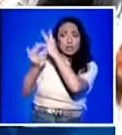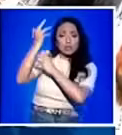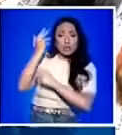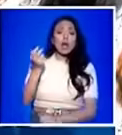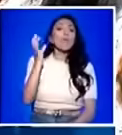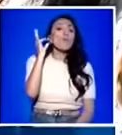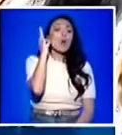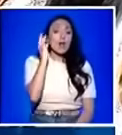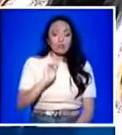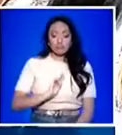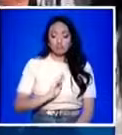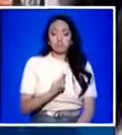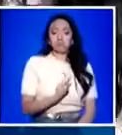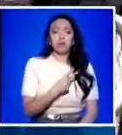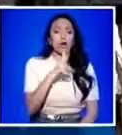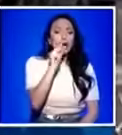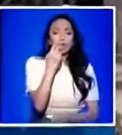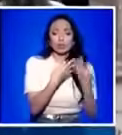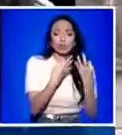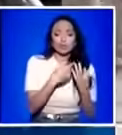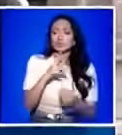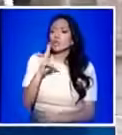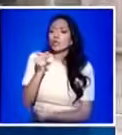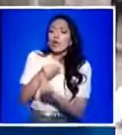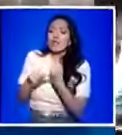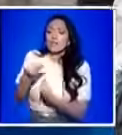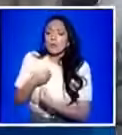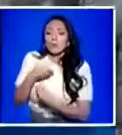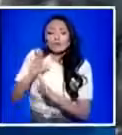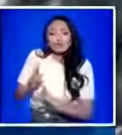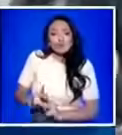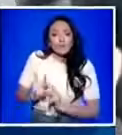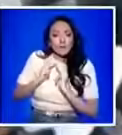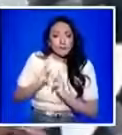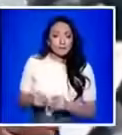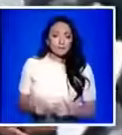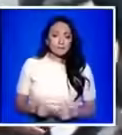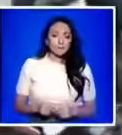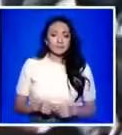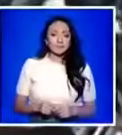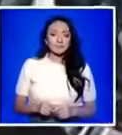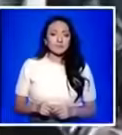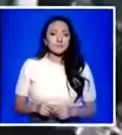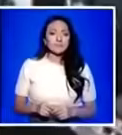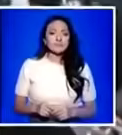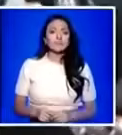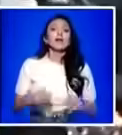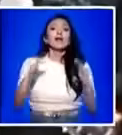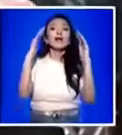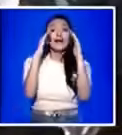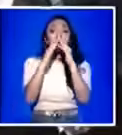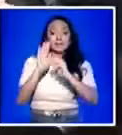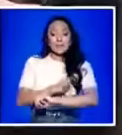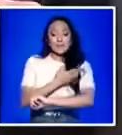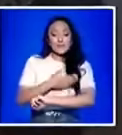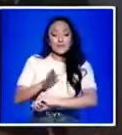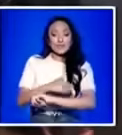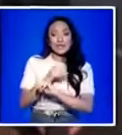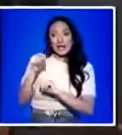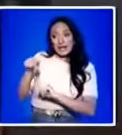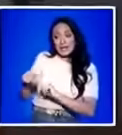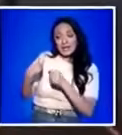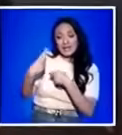trans sin justicia y sin reparación para sus protagonistas. La Casa de las Bandas Quito realizará talleres